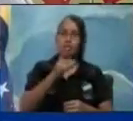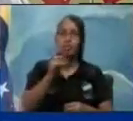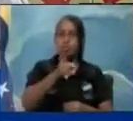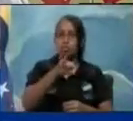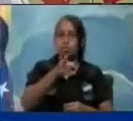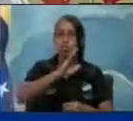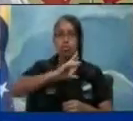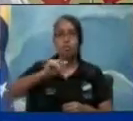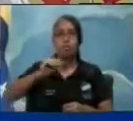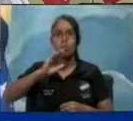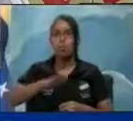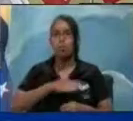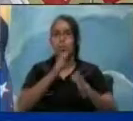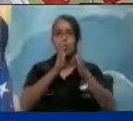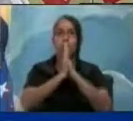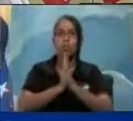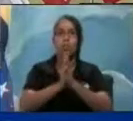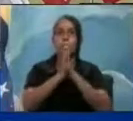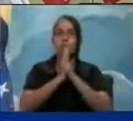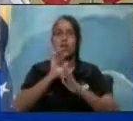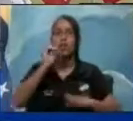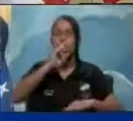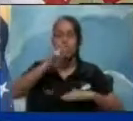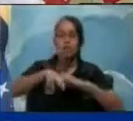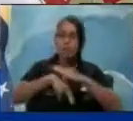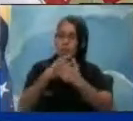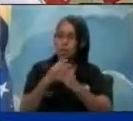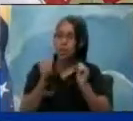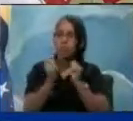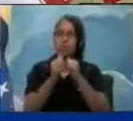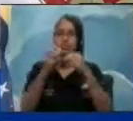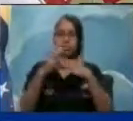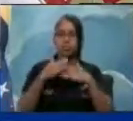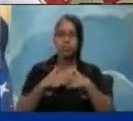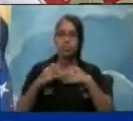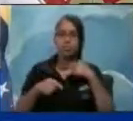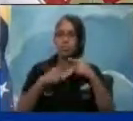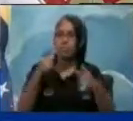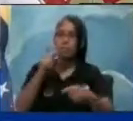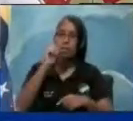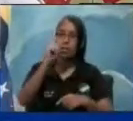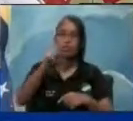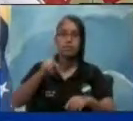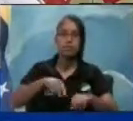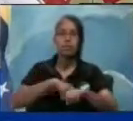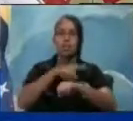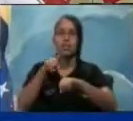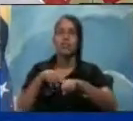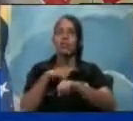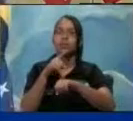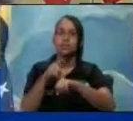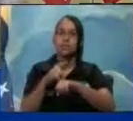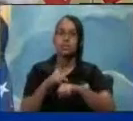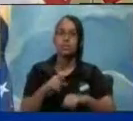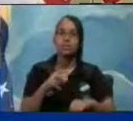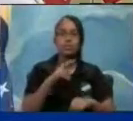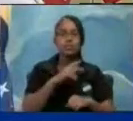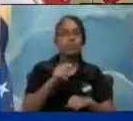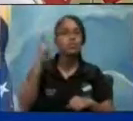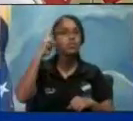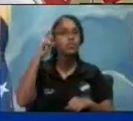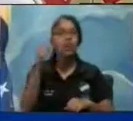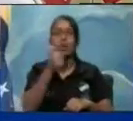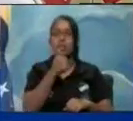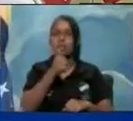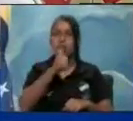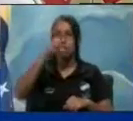no has podido orar y velar conmigo durante una hora. No sé a quién Dios le